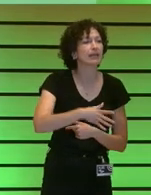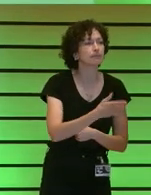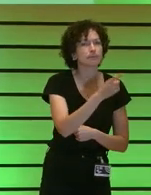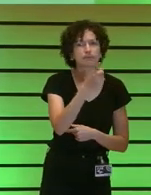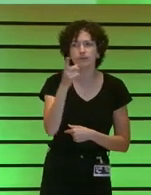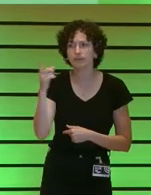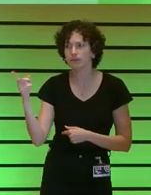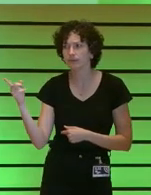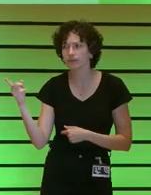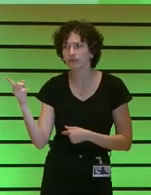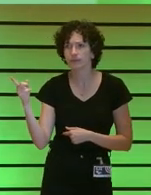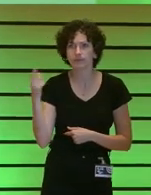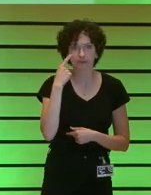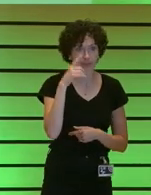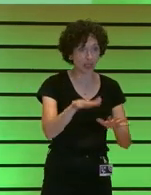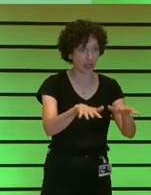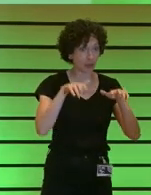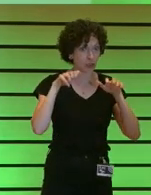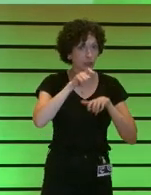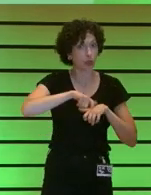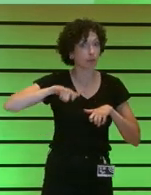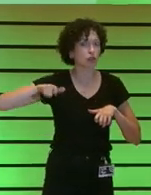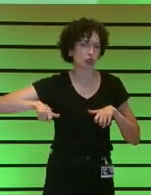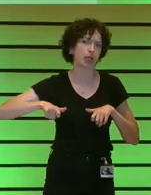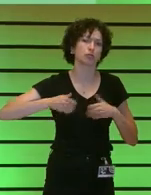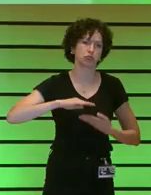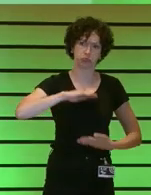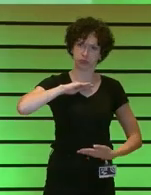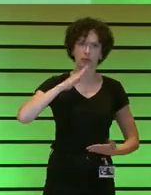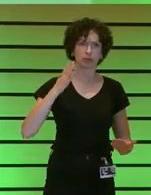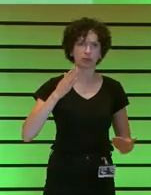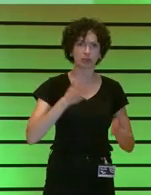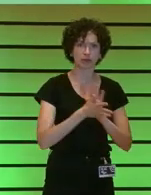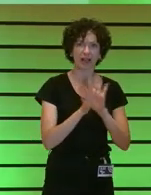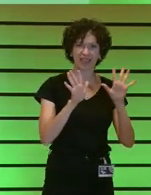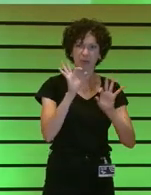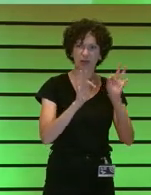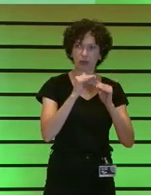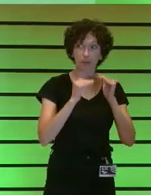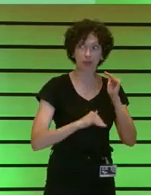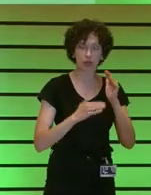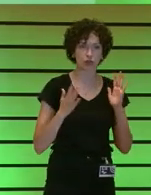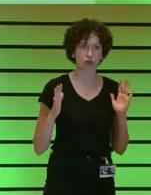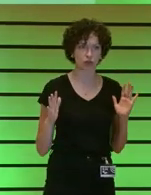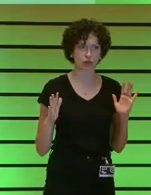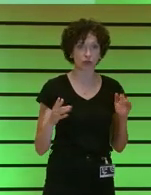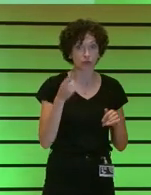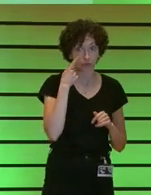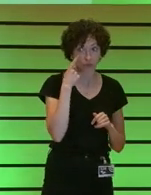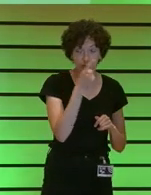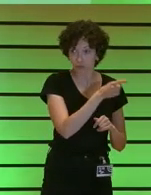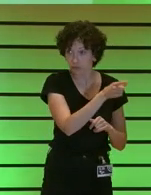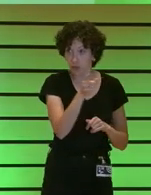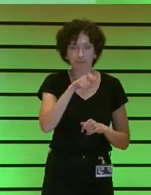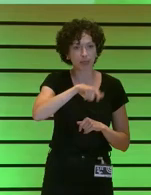fijaros que estamos en un auditorio cualificado eh Ni el 10% fijaros que vosotros sois